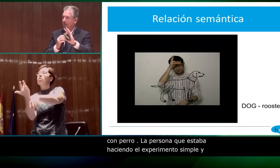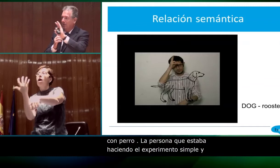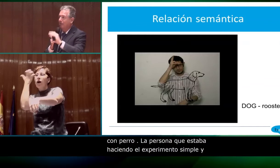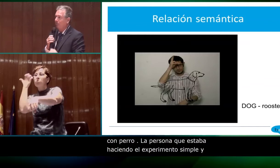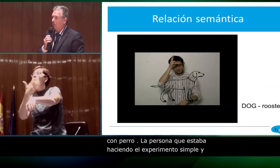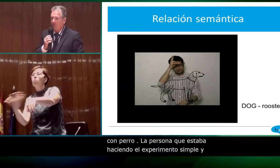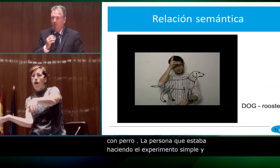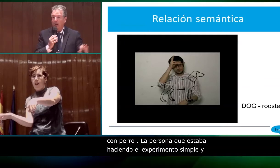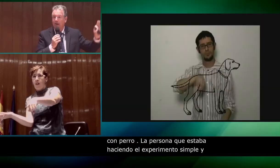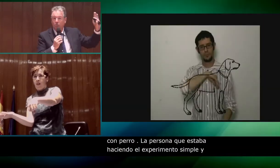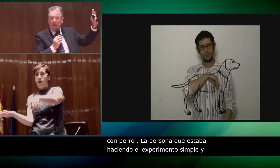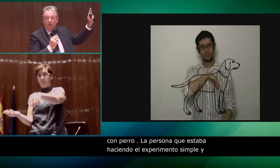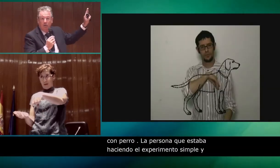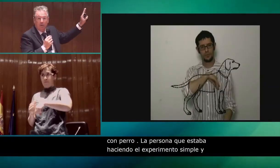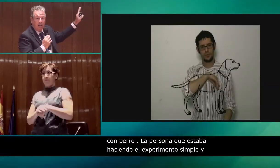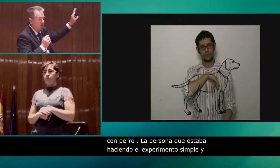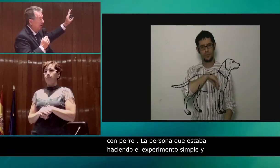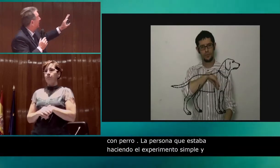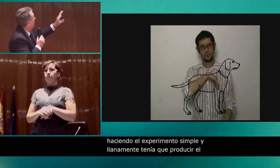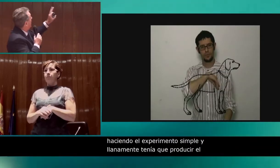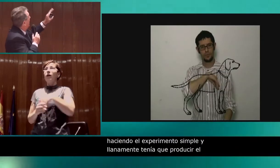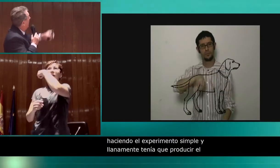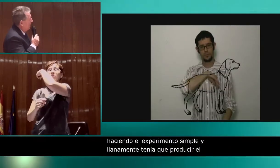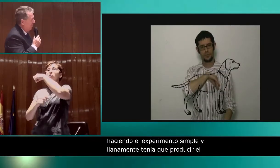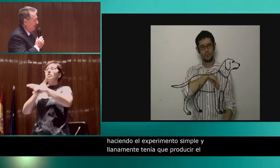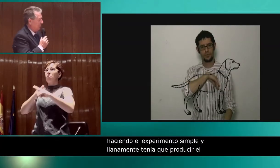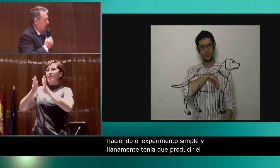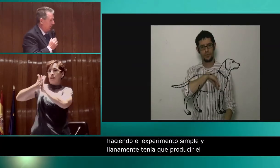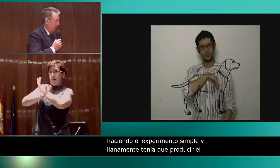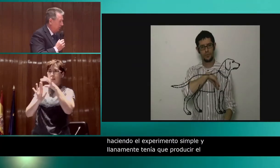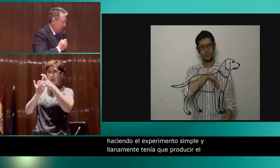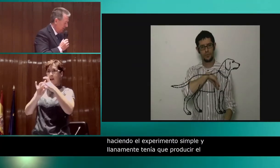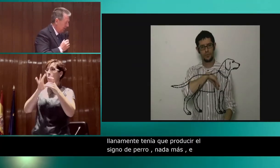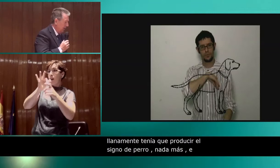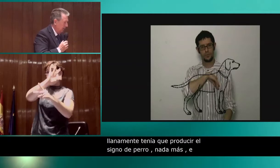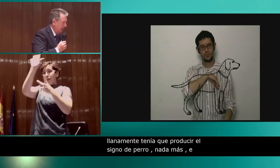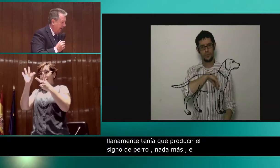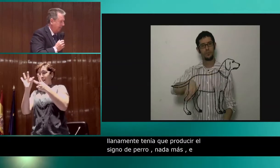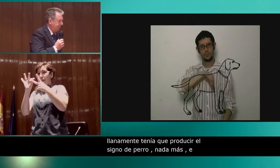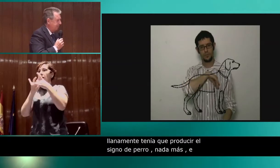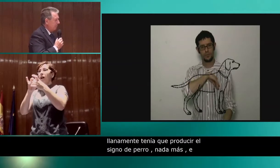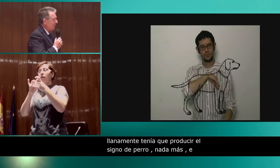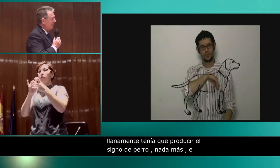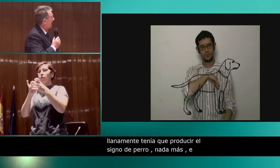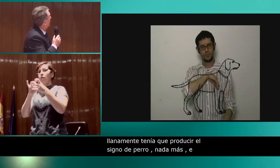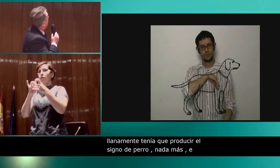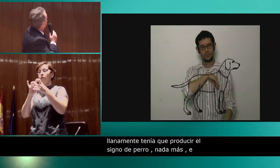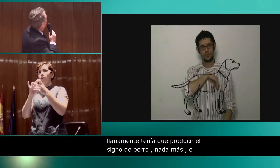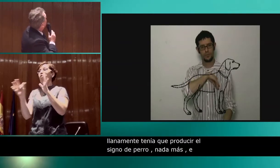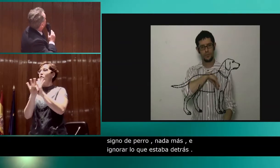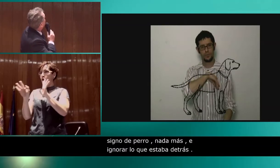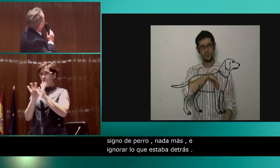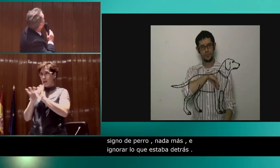detrás. Siguiente vídeo, por favor. Esto es la condición de relación semántica. Ahora pasamos a la condición de